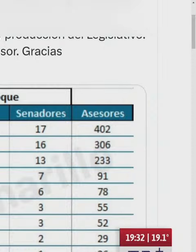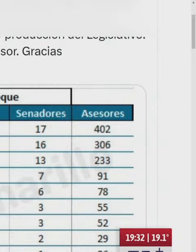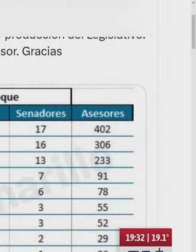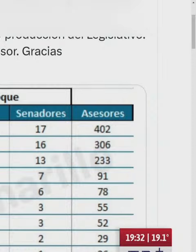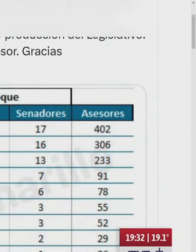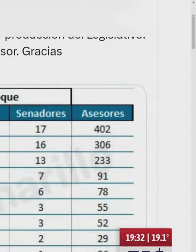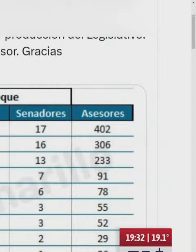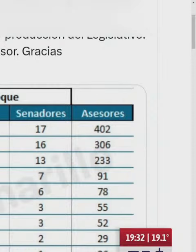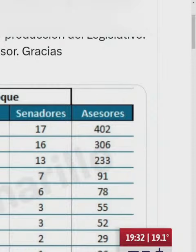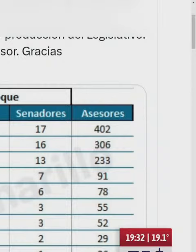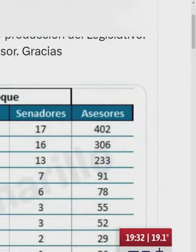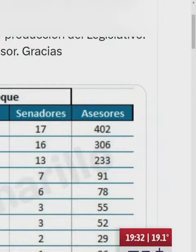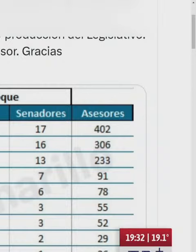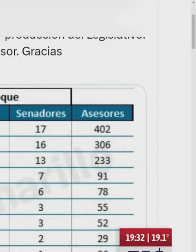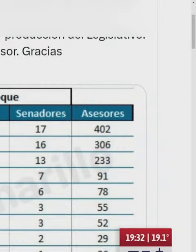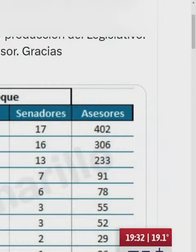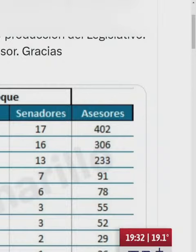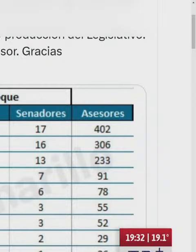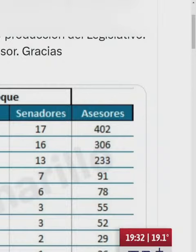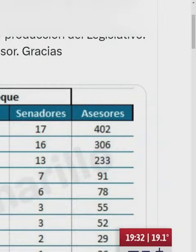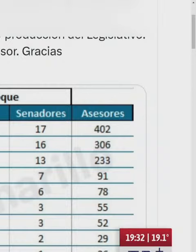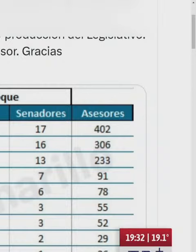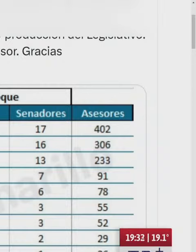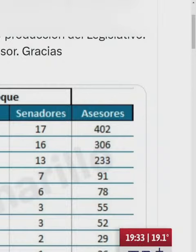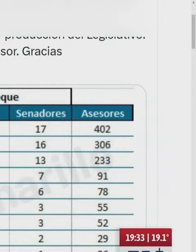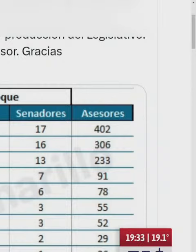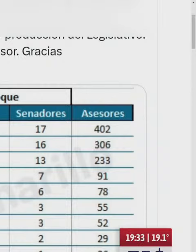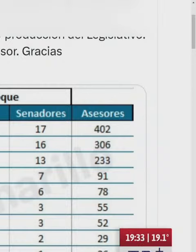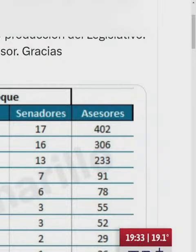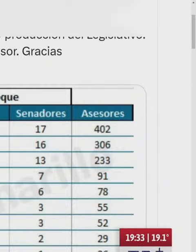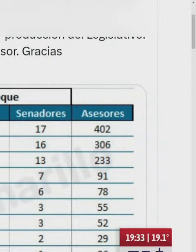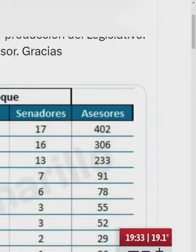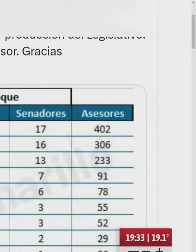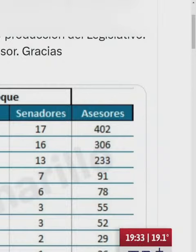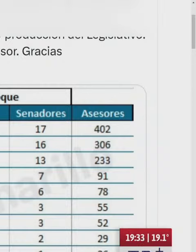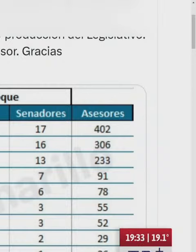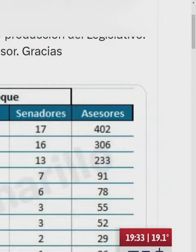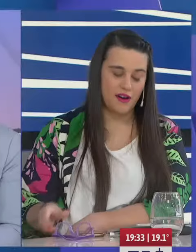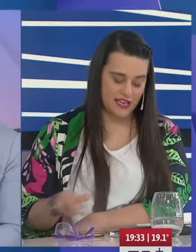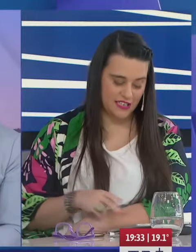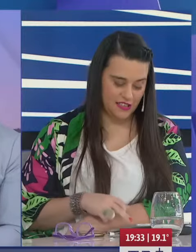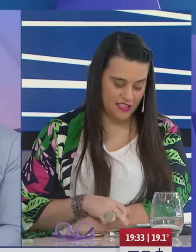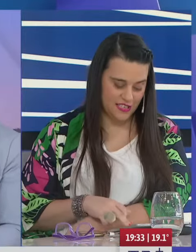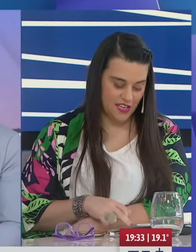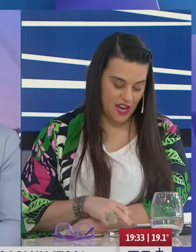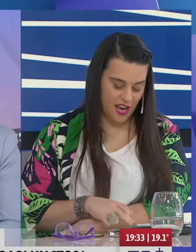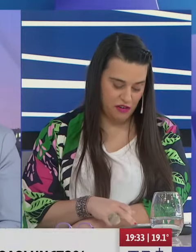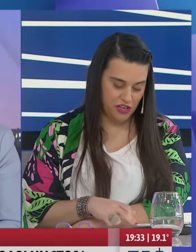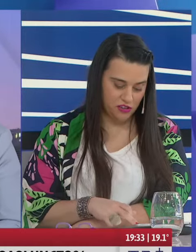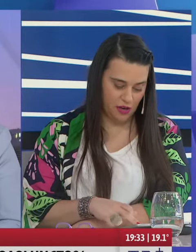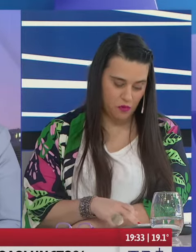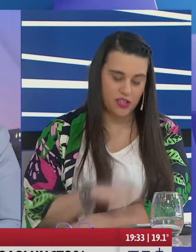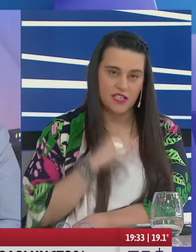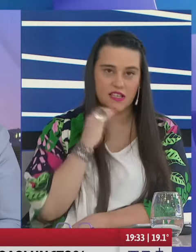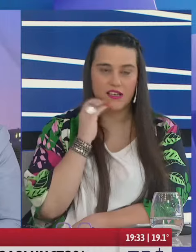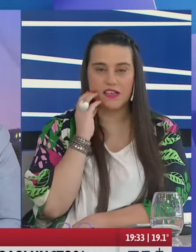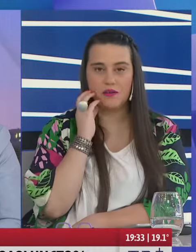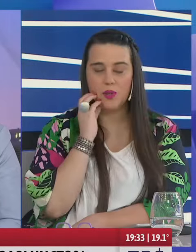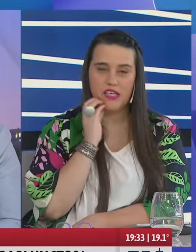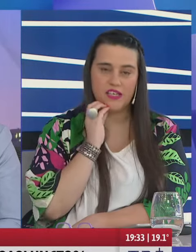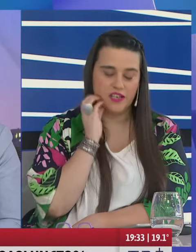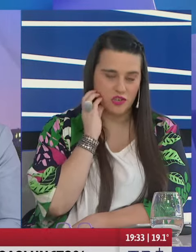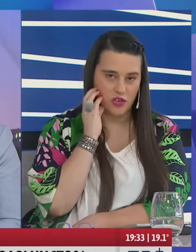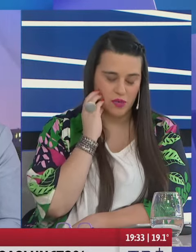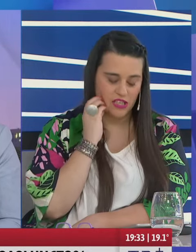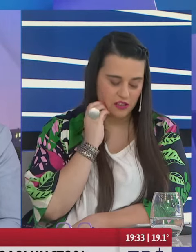¿viste? A ver, perdón, ¿no? Entre comillas, claro. Pero sabes que sí. Y te sumaba, recién te decía, hay una nota muy interesante que